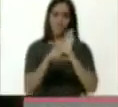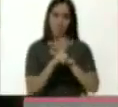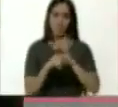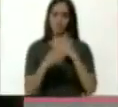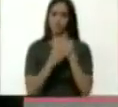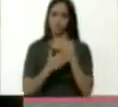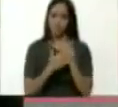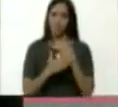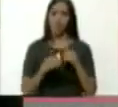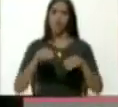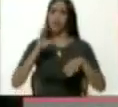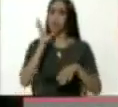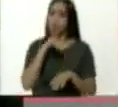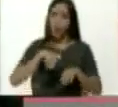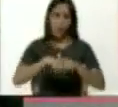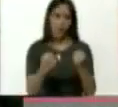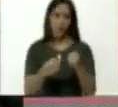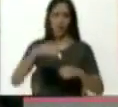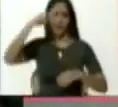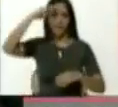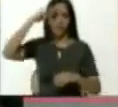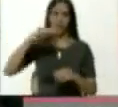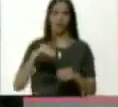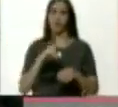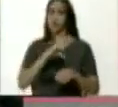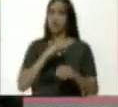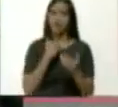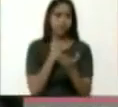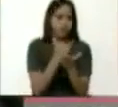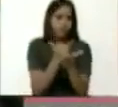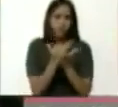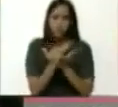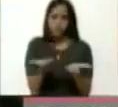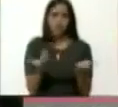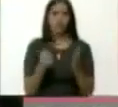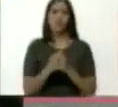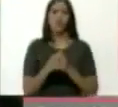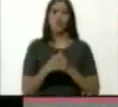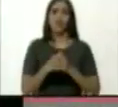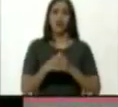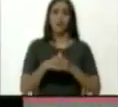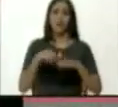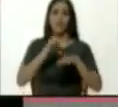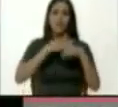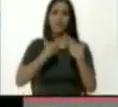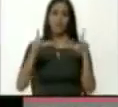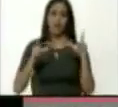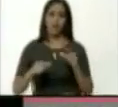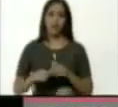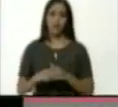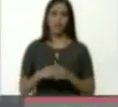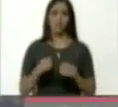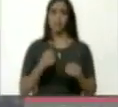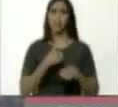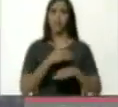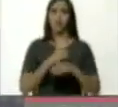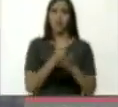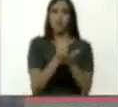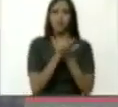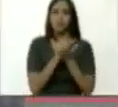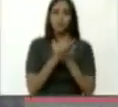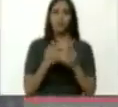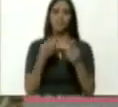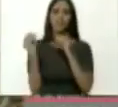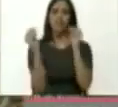fuerza militar. No funcionó la Operación Libertad. Me imagino que lo que viene es que no funcionó tampoco el diálogo. ¿Quieres más? Eso que se